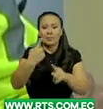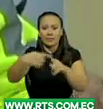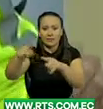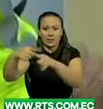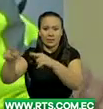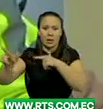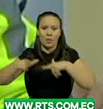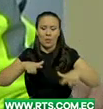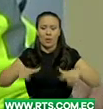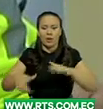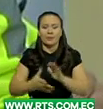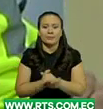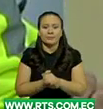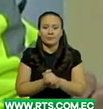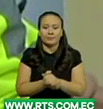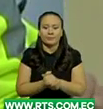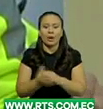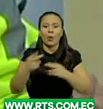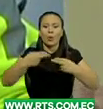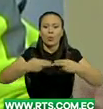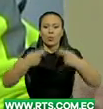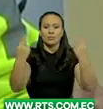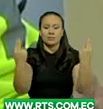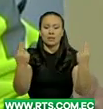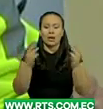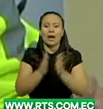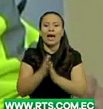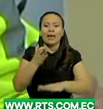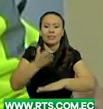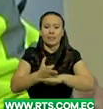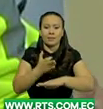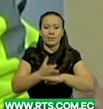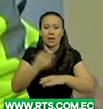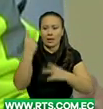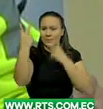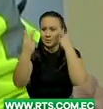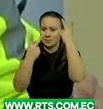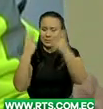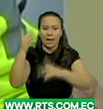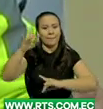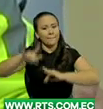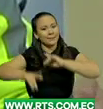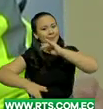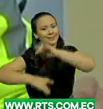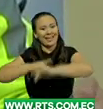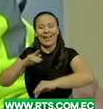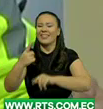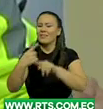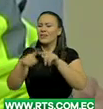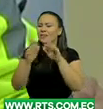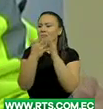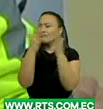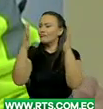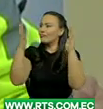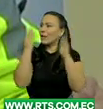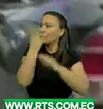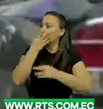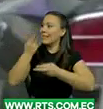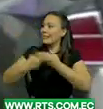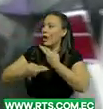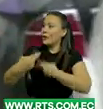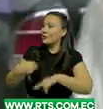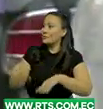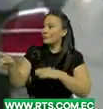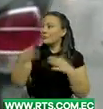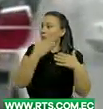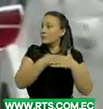cubrir, tenemos Rumichaca, el terminal terrestre, centros turísticos, balnearios, sectores comerciales. El